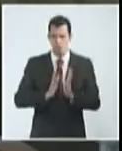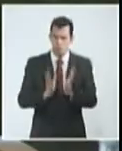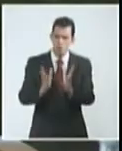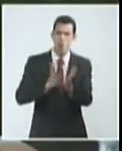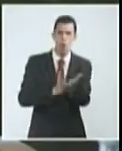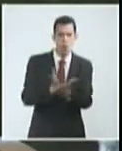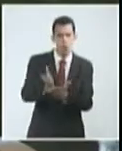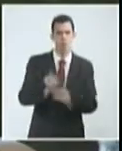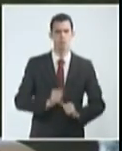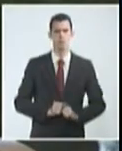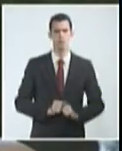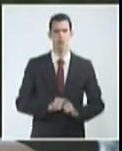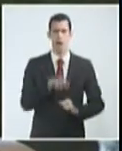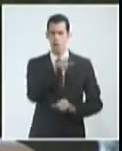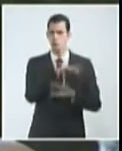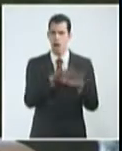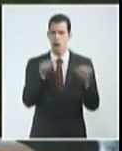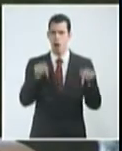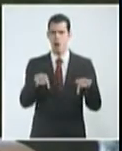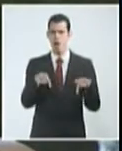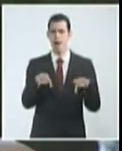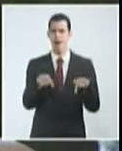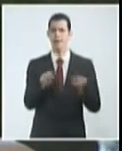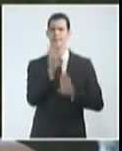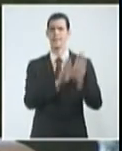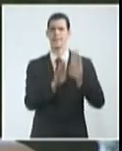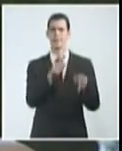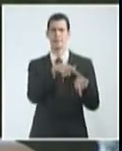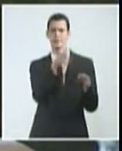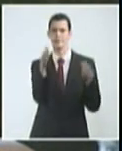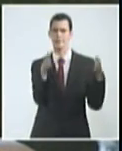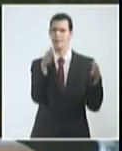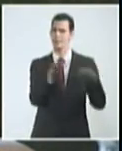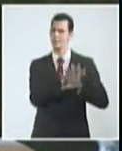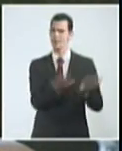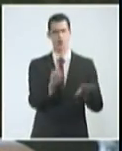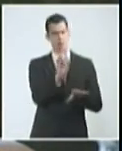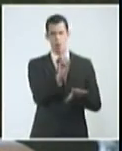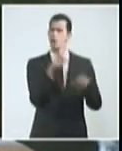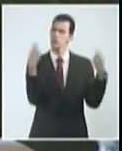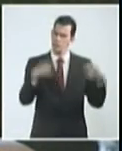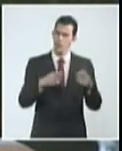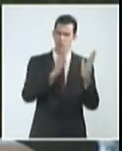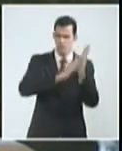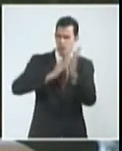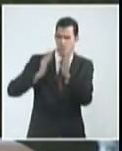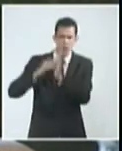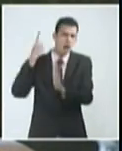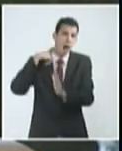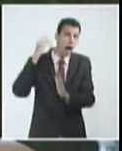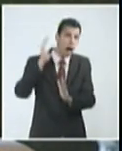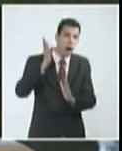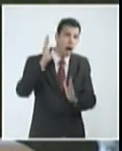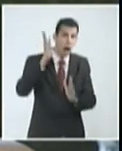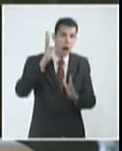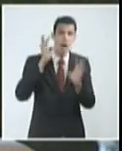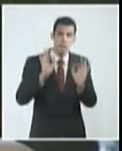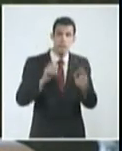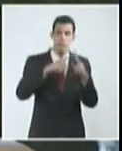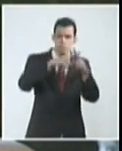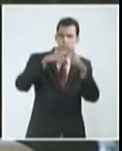llegó para quedarse. Ahora bien, ¿cómo lograr desde su punto de vista esa sostenibilidad y